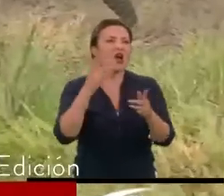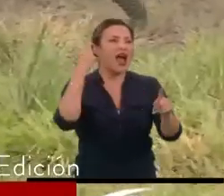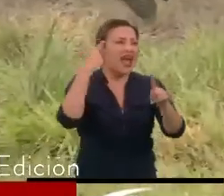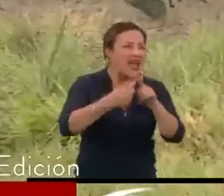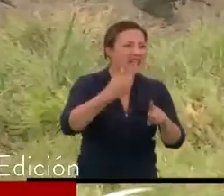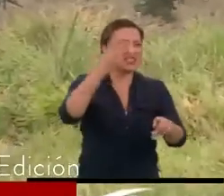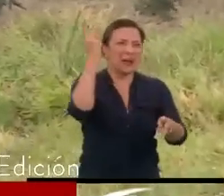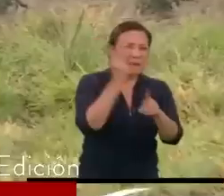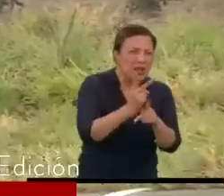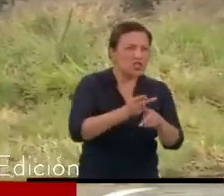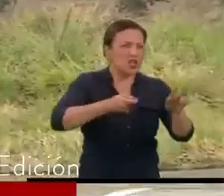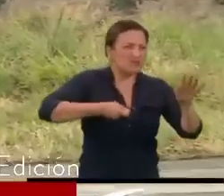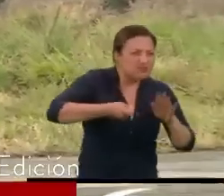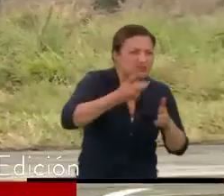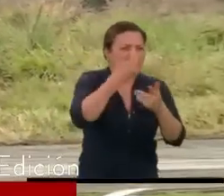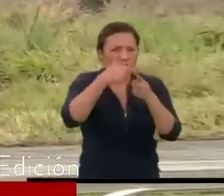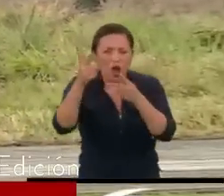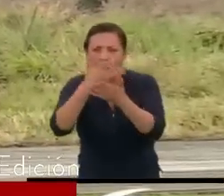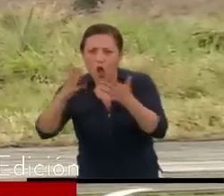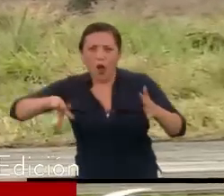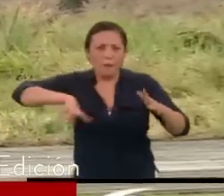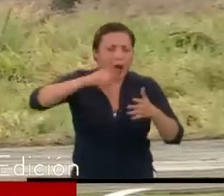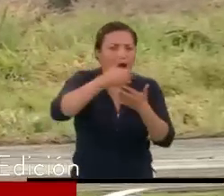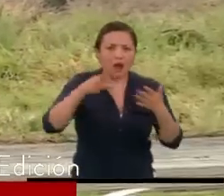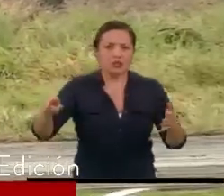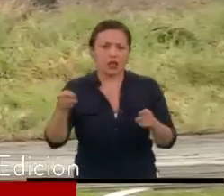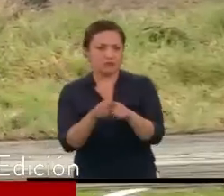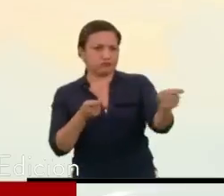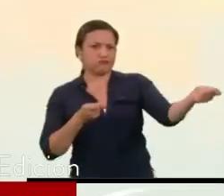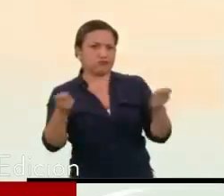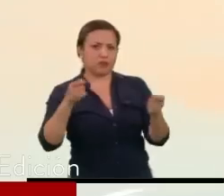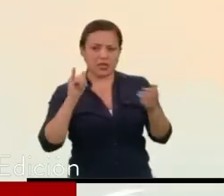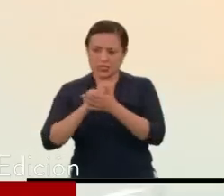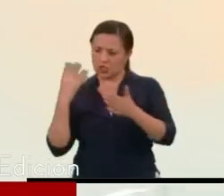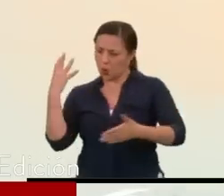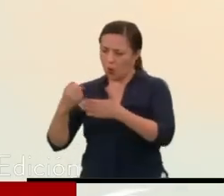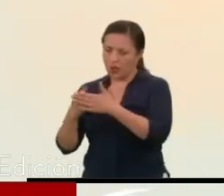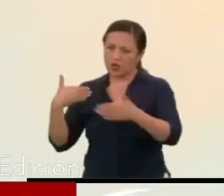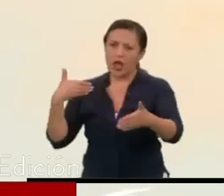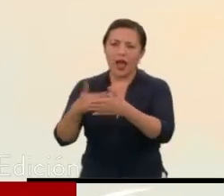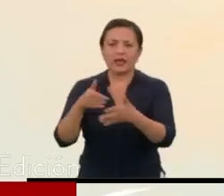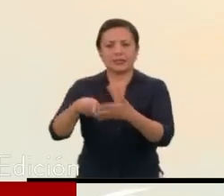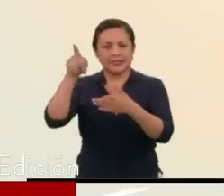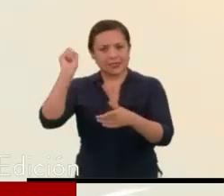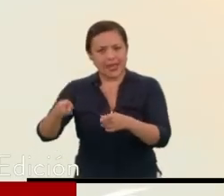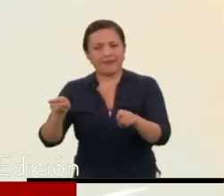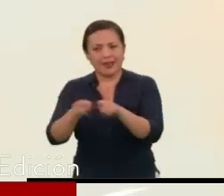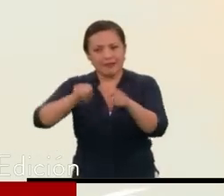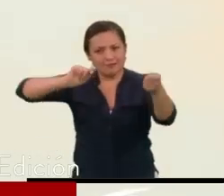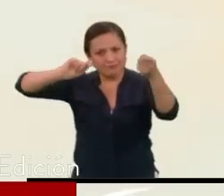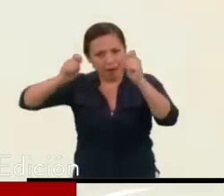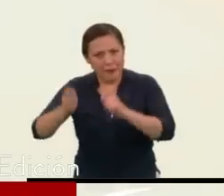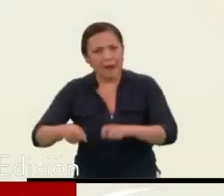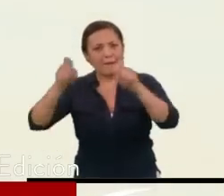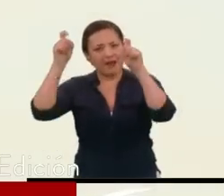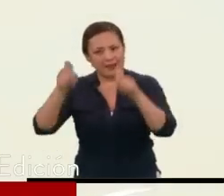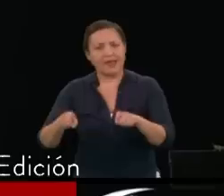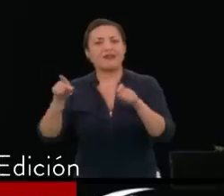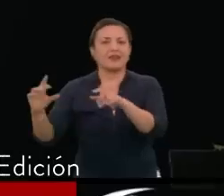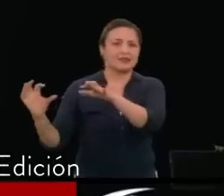durante estos 4 años y les hizo un llamado para que participen en los cambios y las reformas. Hacer las reformas con